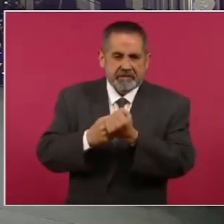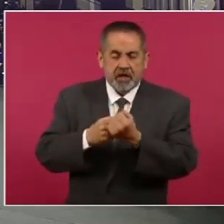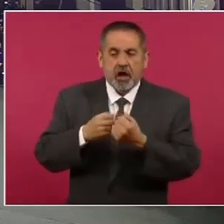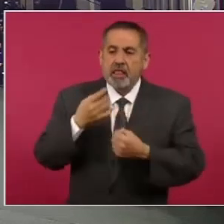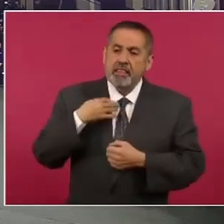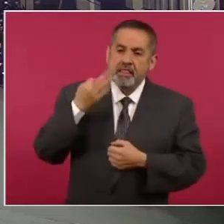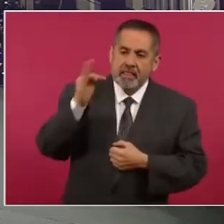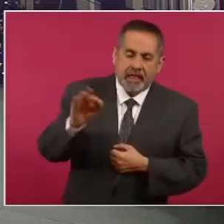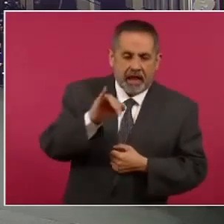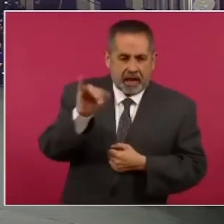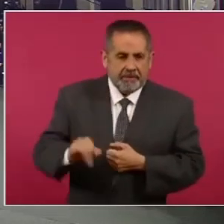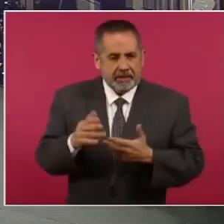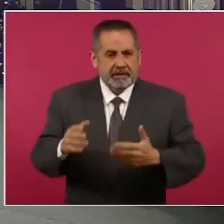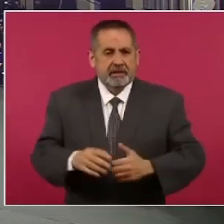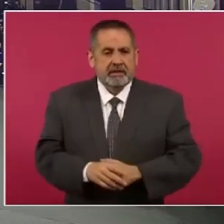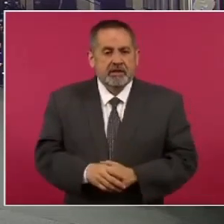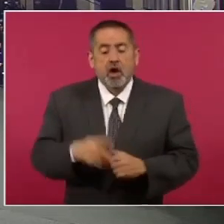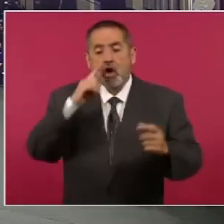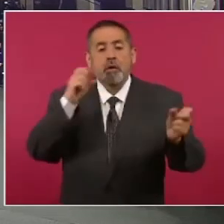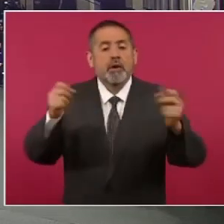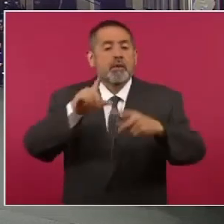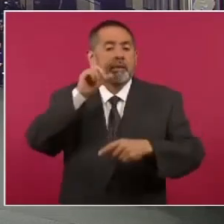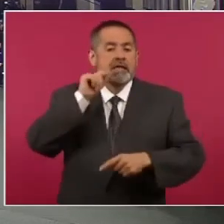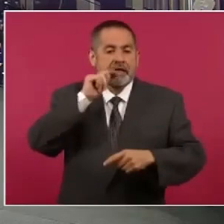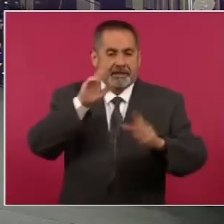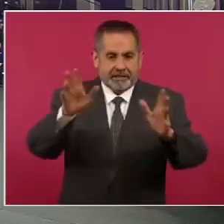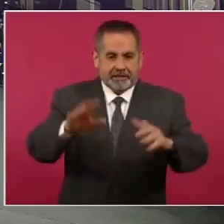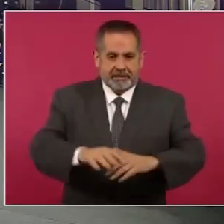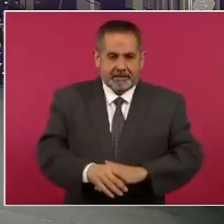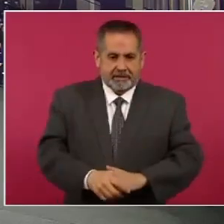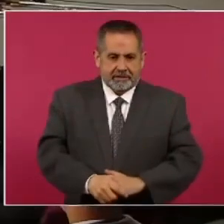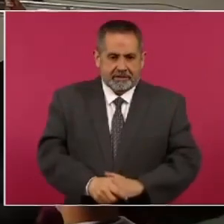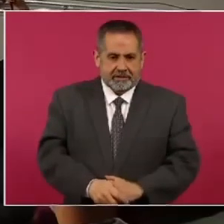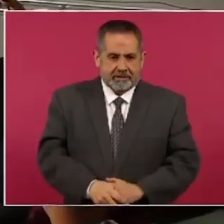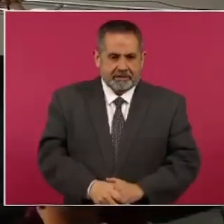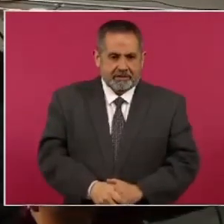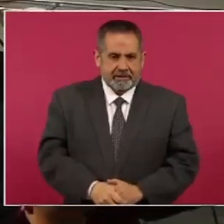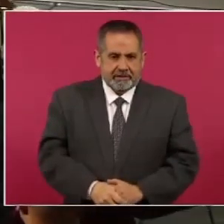vamos a traicionar. Y nos vemos mañana.